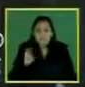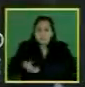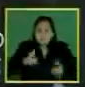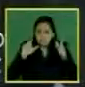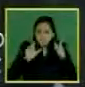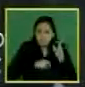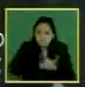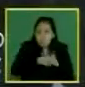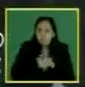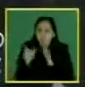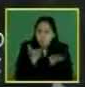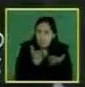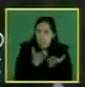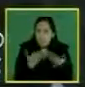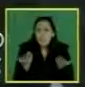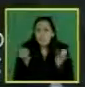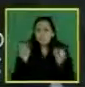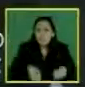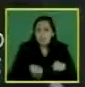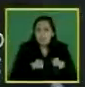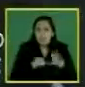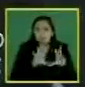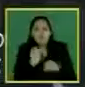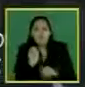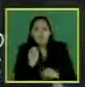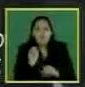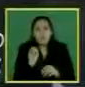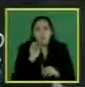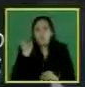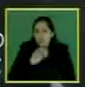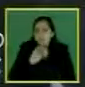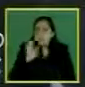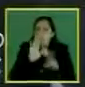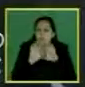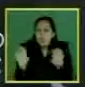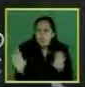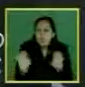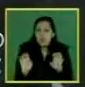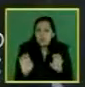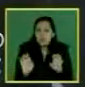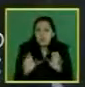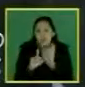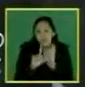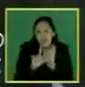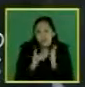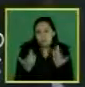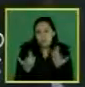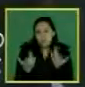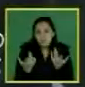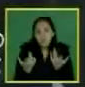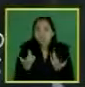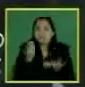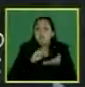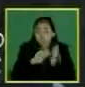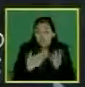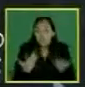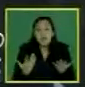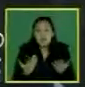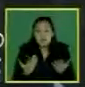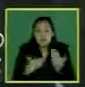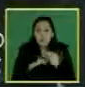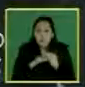educación básica, a la escuela primaria. El 80 y picote% tiene acceso a la educación secundaria. Eso va a marcar